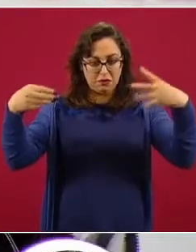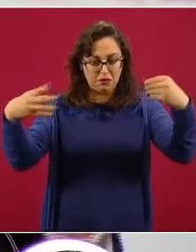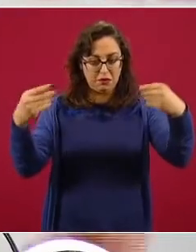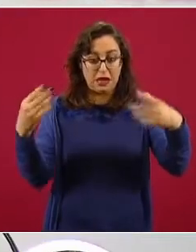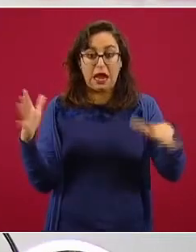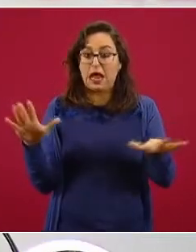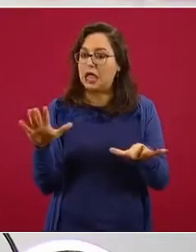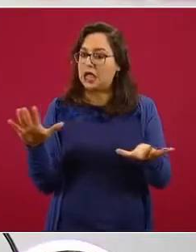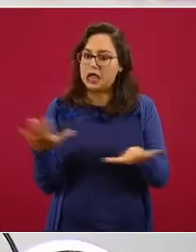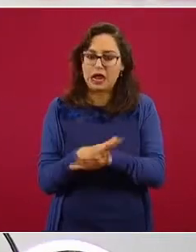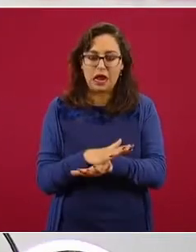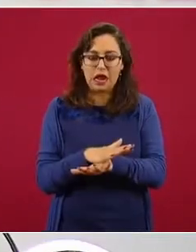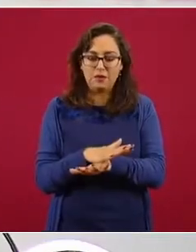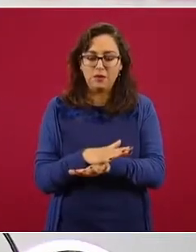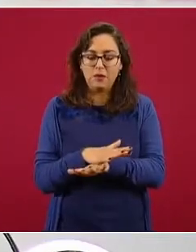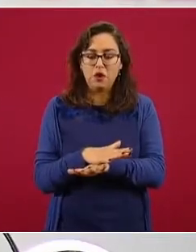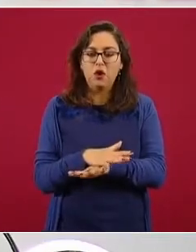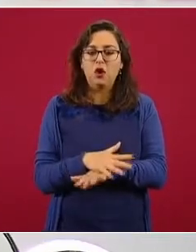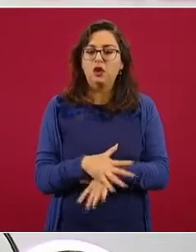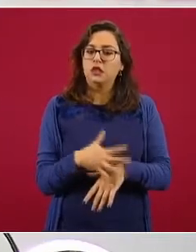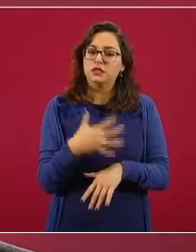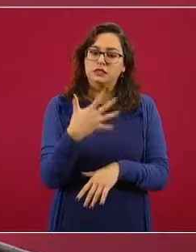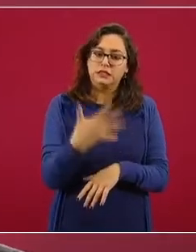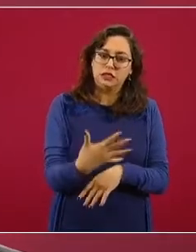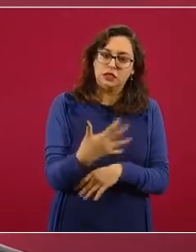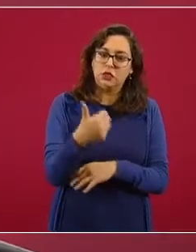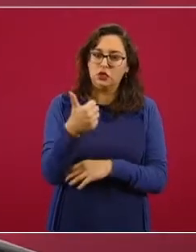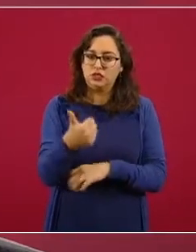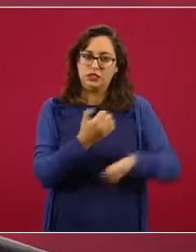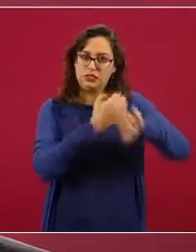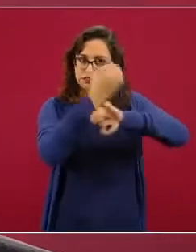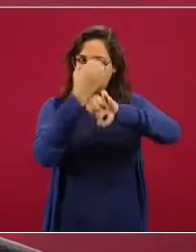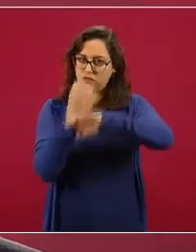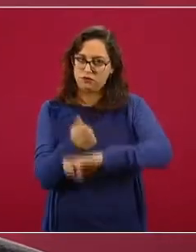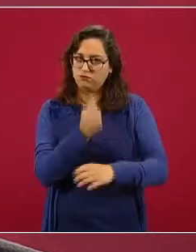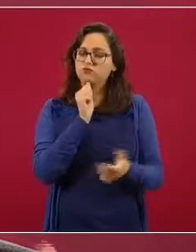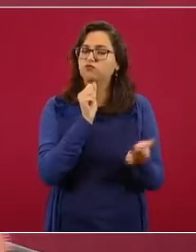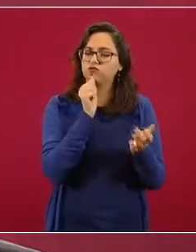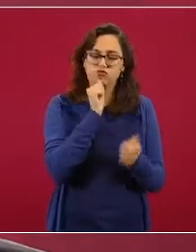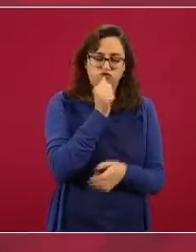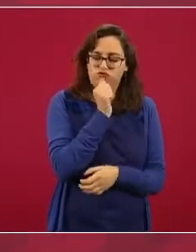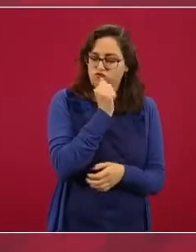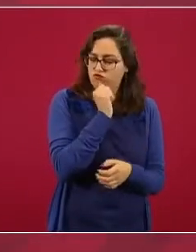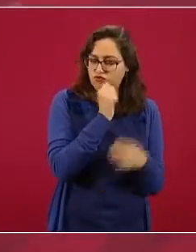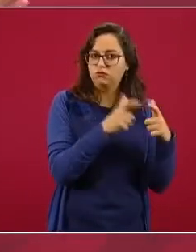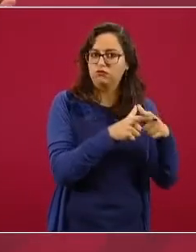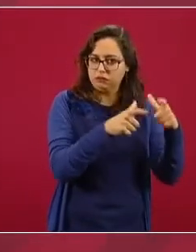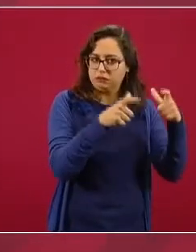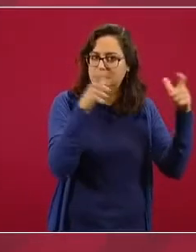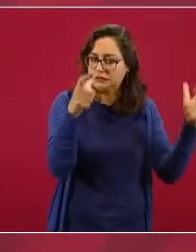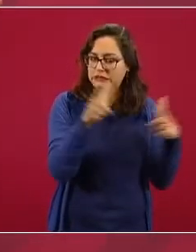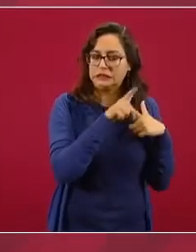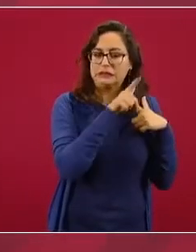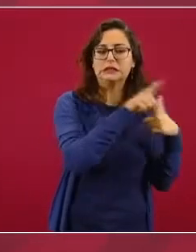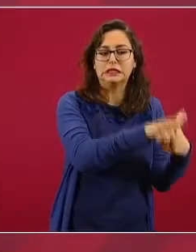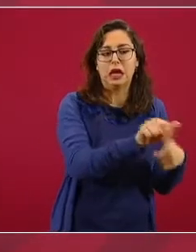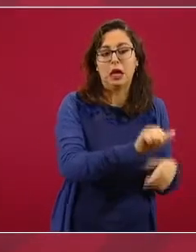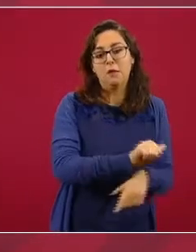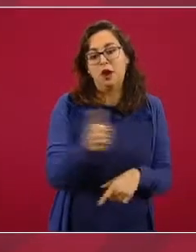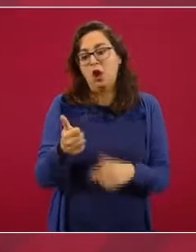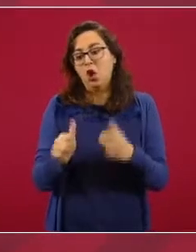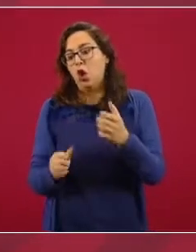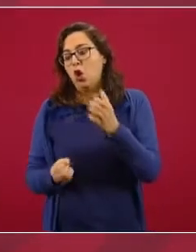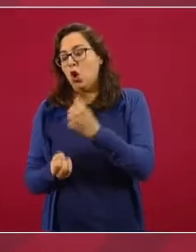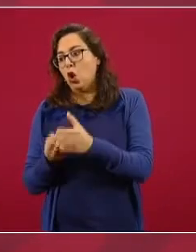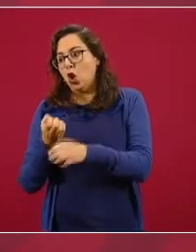es principalmente a expensas de 5 o 6 entidades federativas. Otras ya están de salida, se